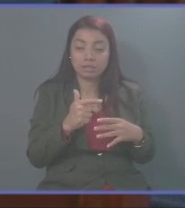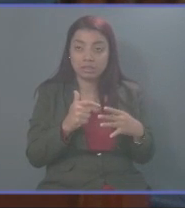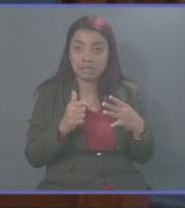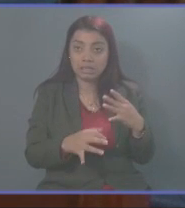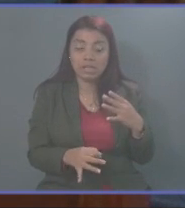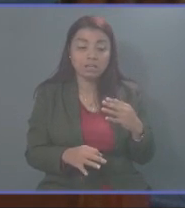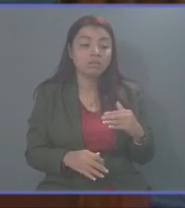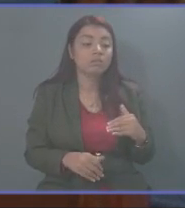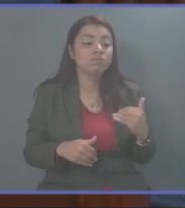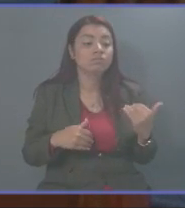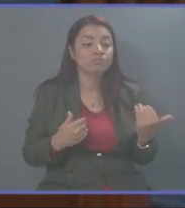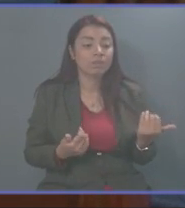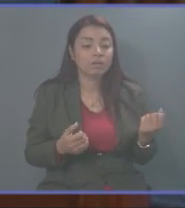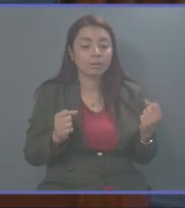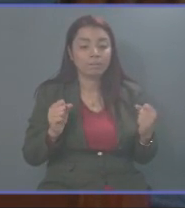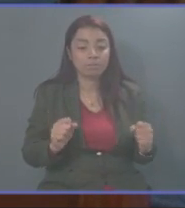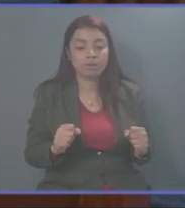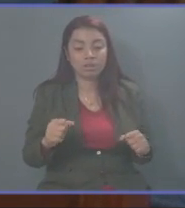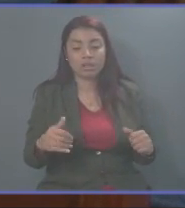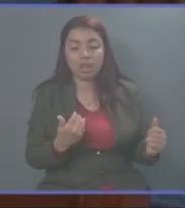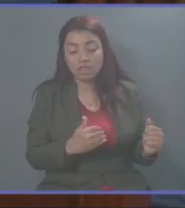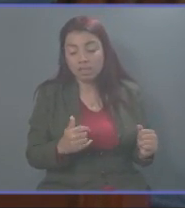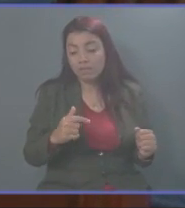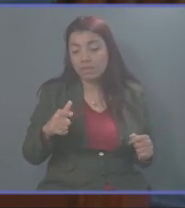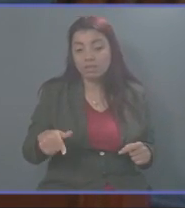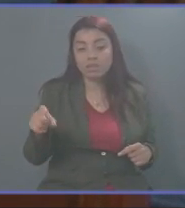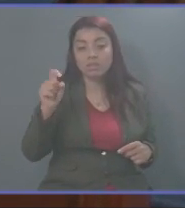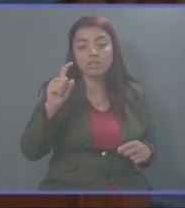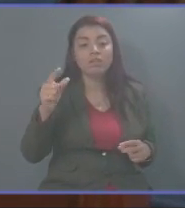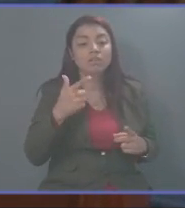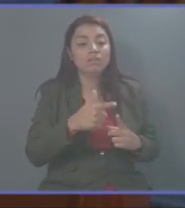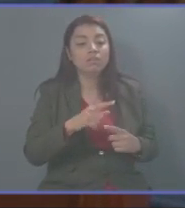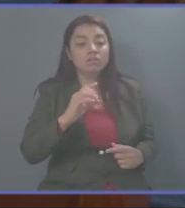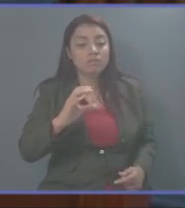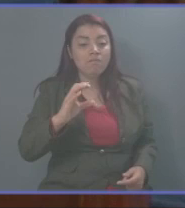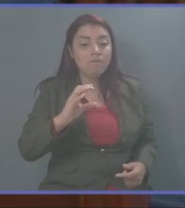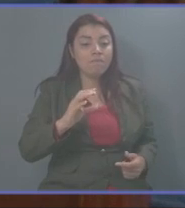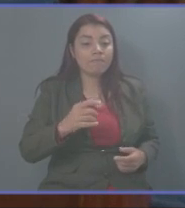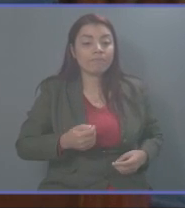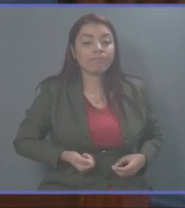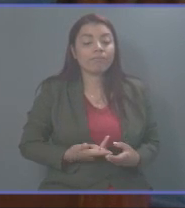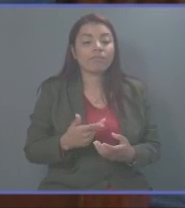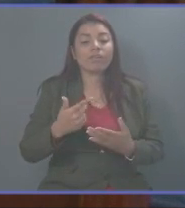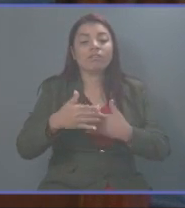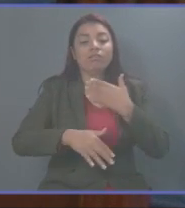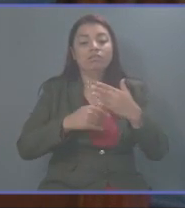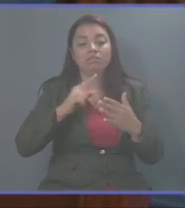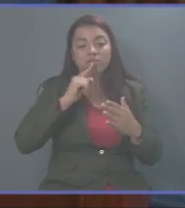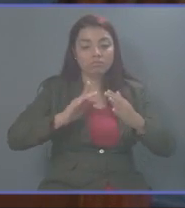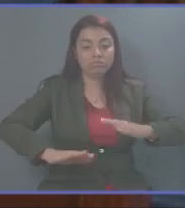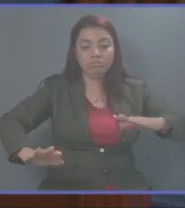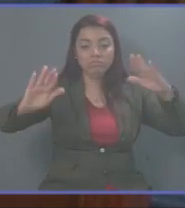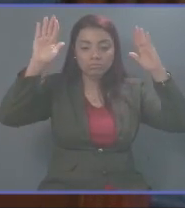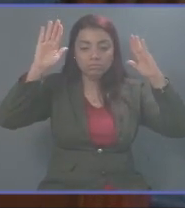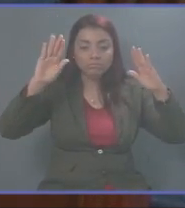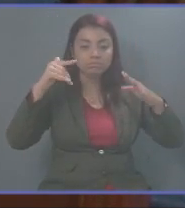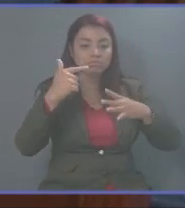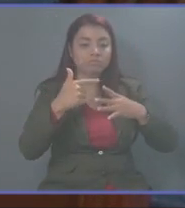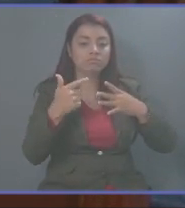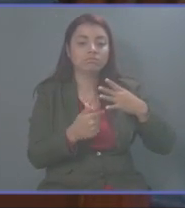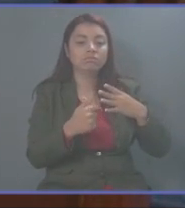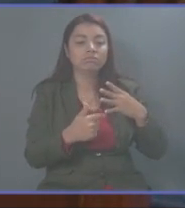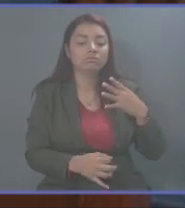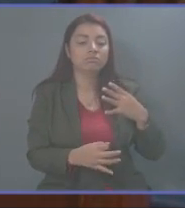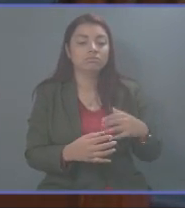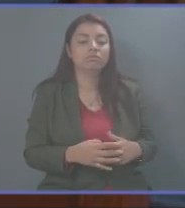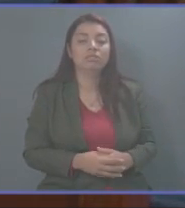que cause con motivo de las actividades autorizadas; literal C, cuando así lo establezca el régimen sancionatorio regulado en la